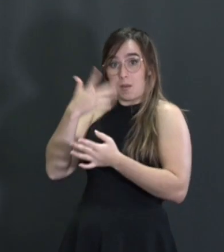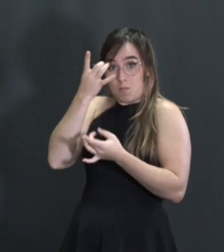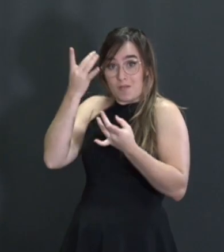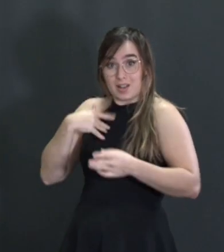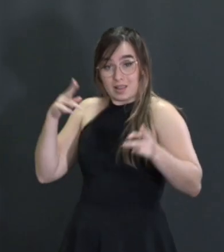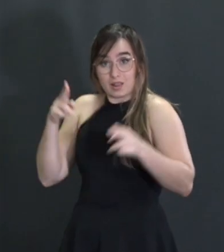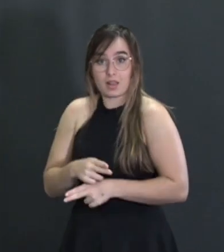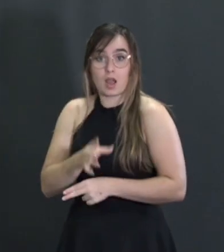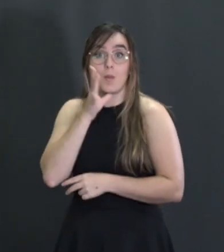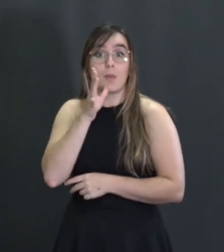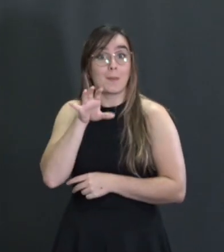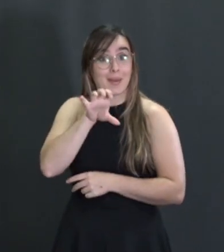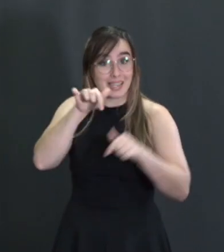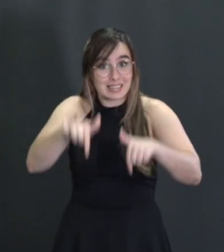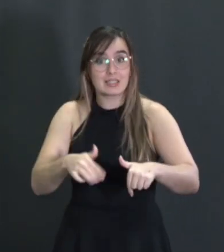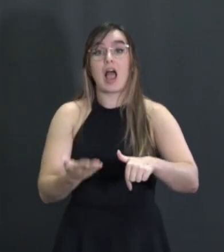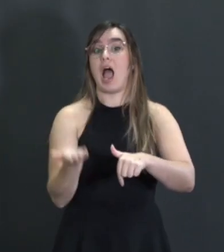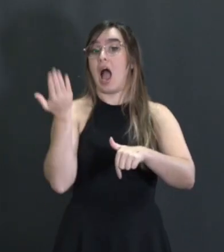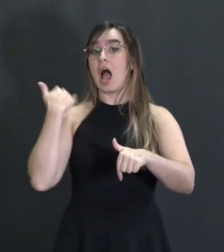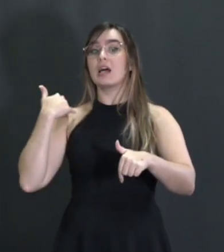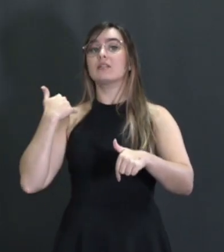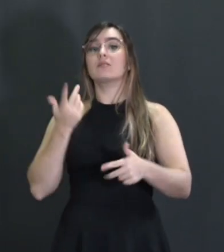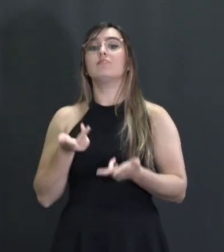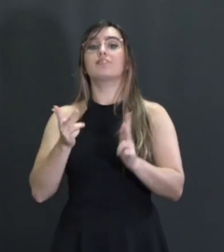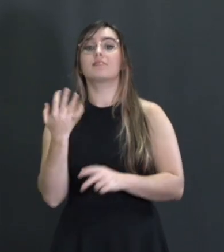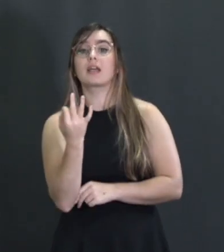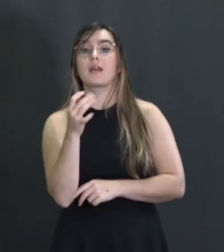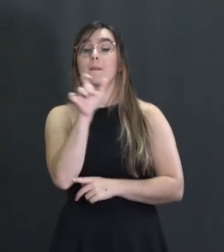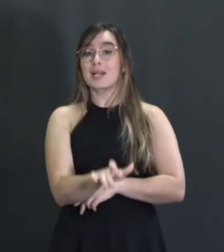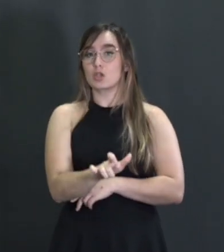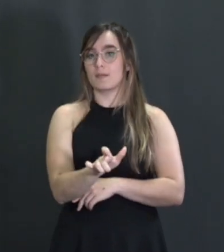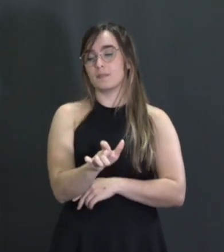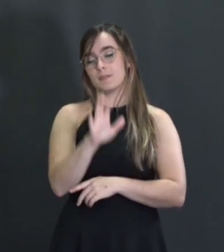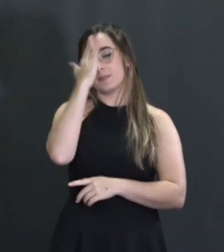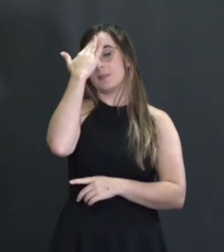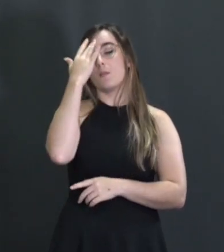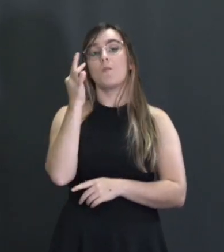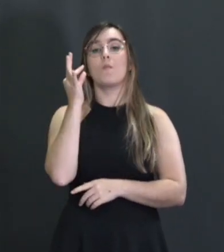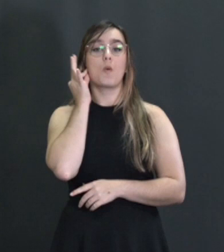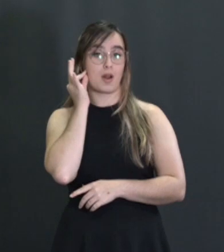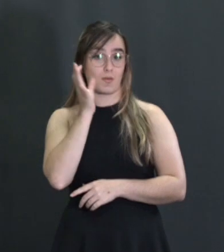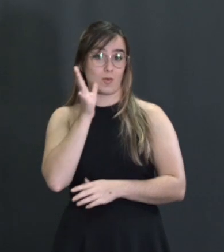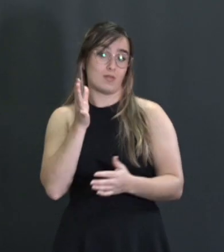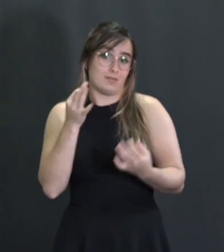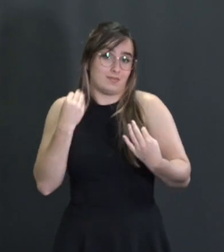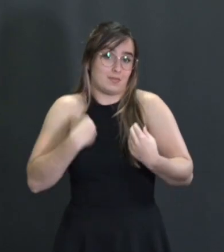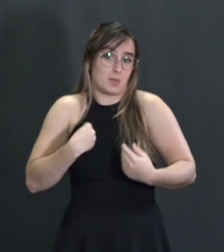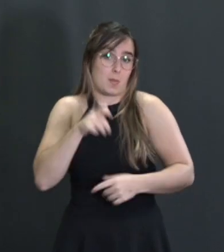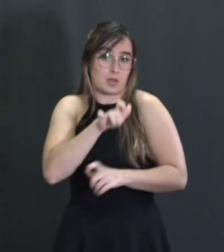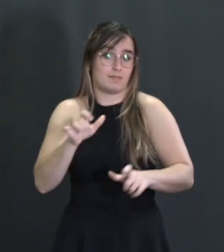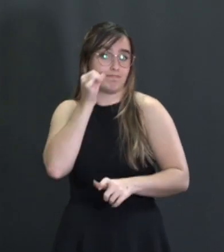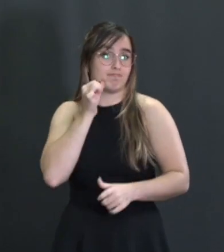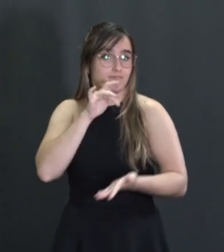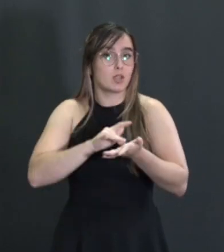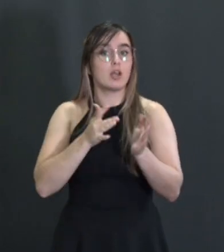era legal en este país llevar a una persona, fundamentalmente mujeres, porque eran las que se quedan embarazadas, decirle te voy a operar